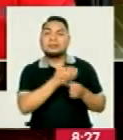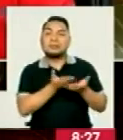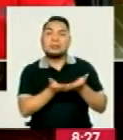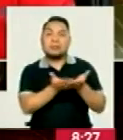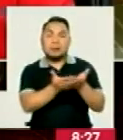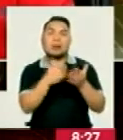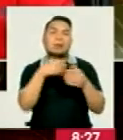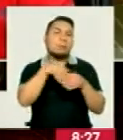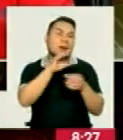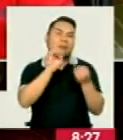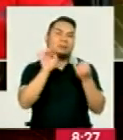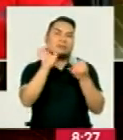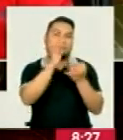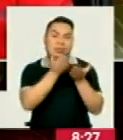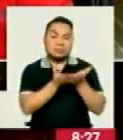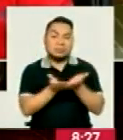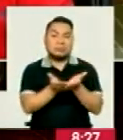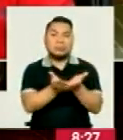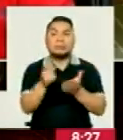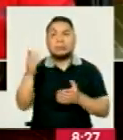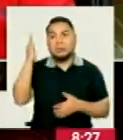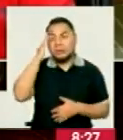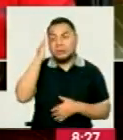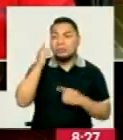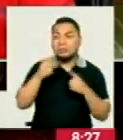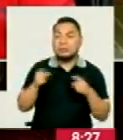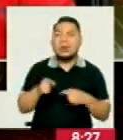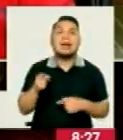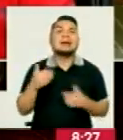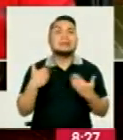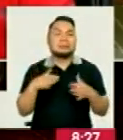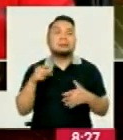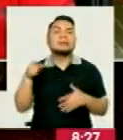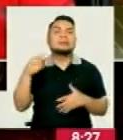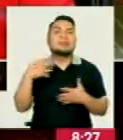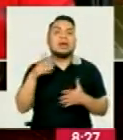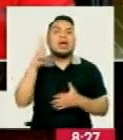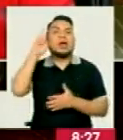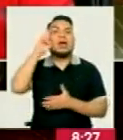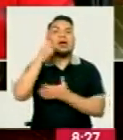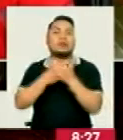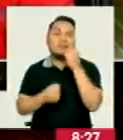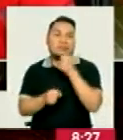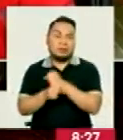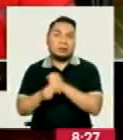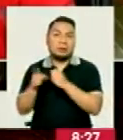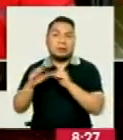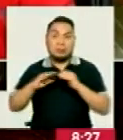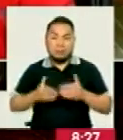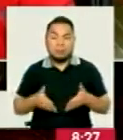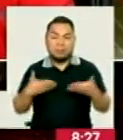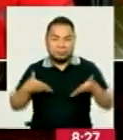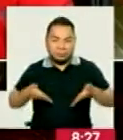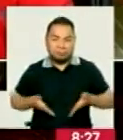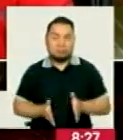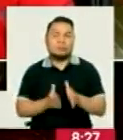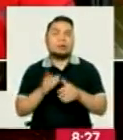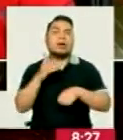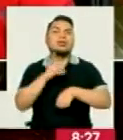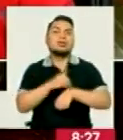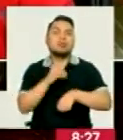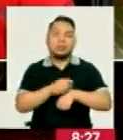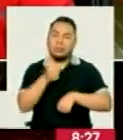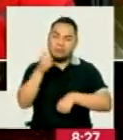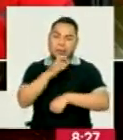determinados puntos de nuestra Amazonía, tienen ya esa confianza de que sus niños pueden ser alumbrados